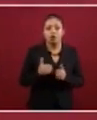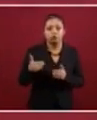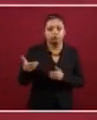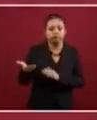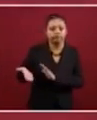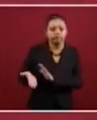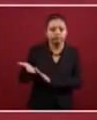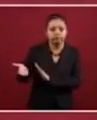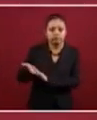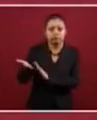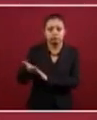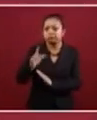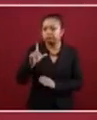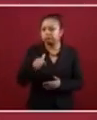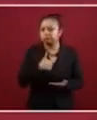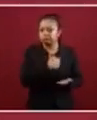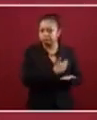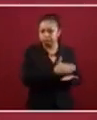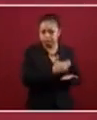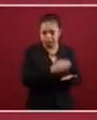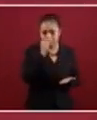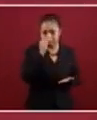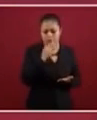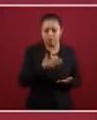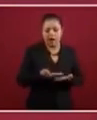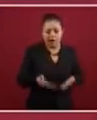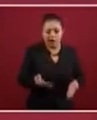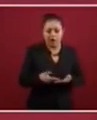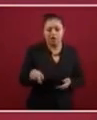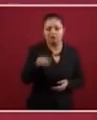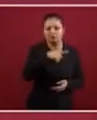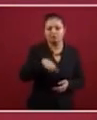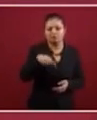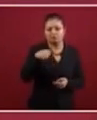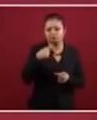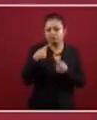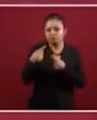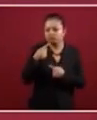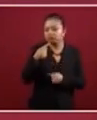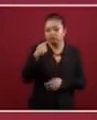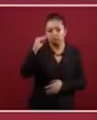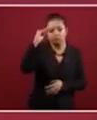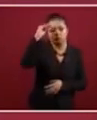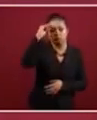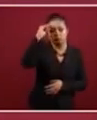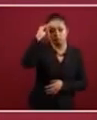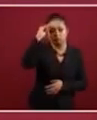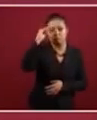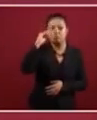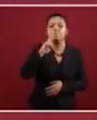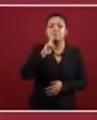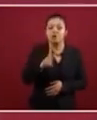mayor, pero quienes se quieran ir sumando en los diferentes estados, en los tramos que ellos consideren, pues ahí